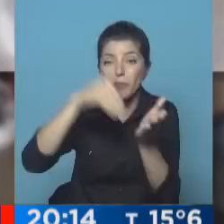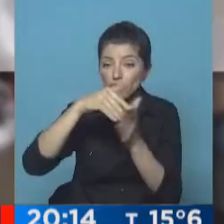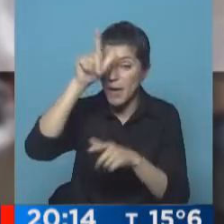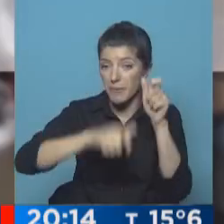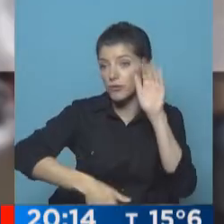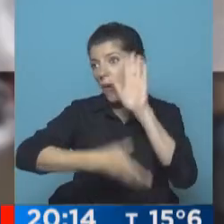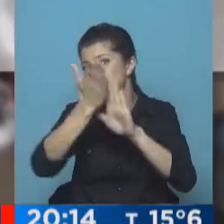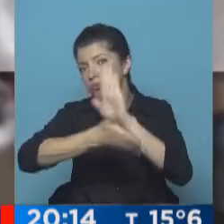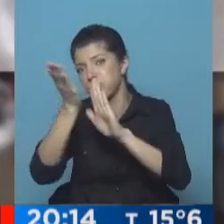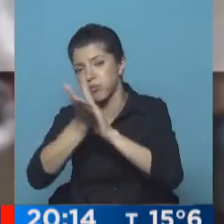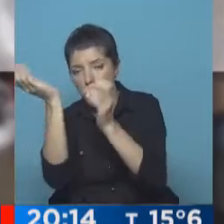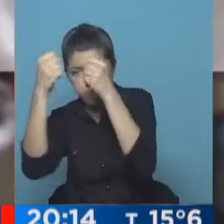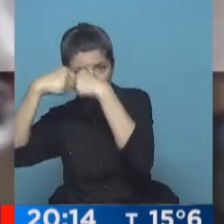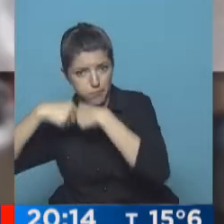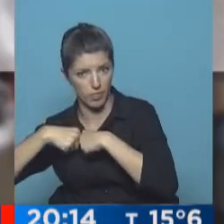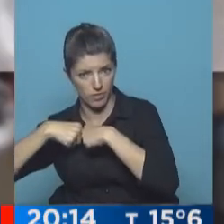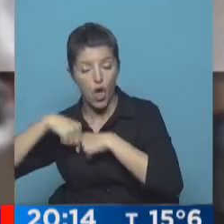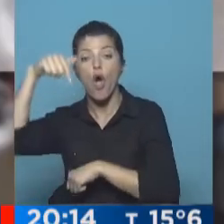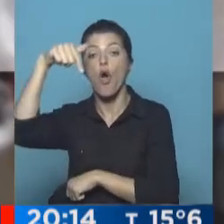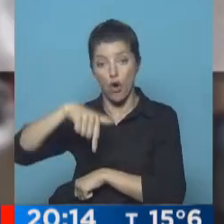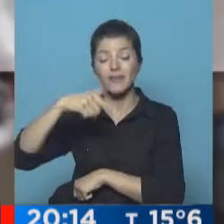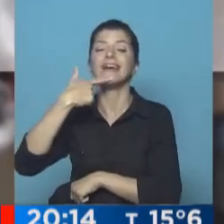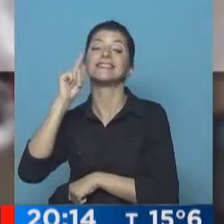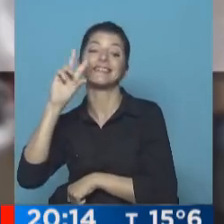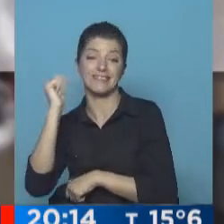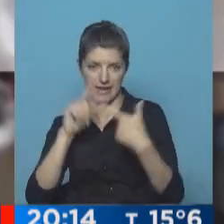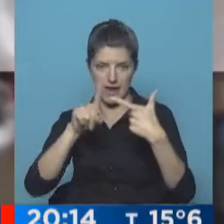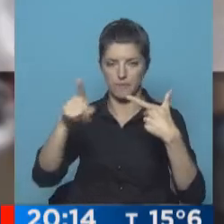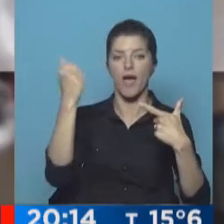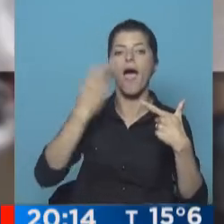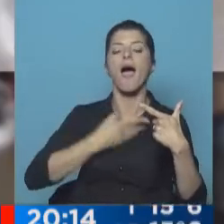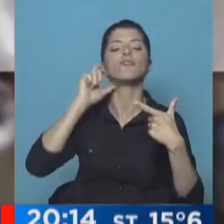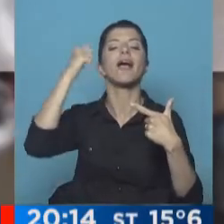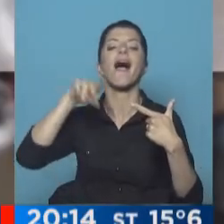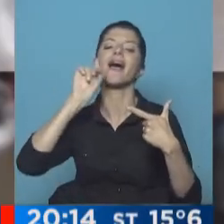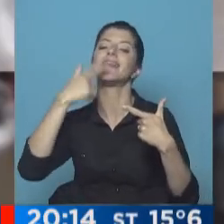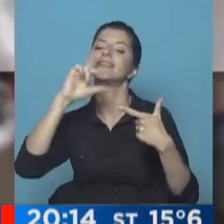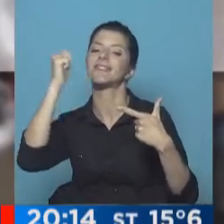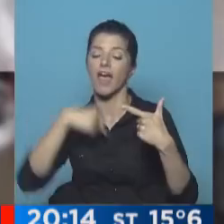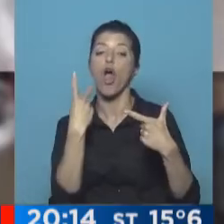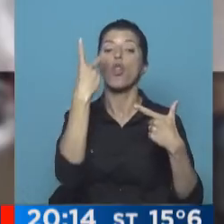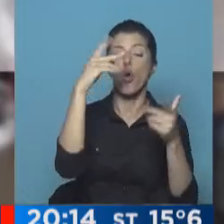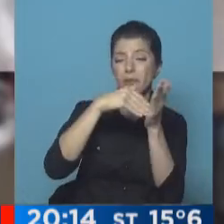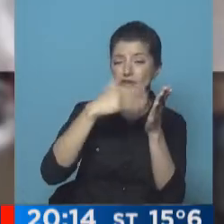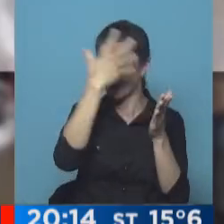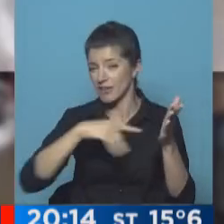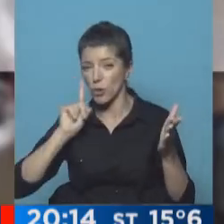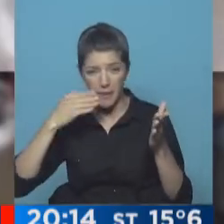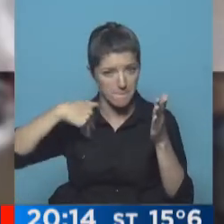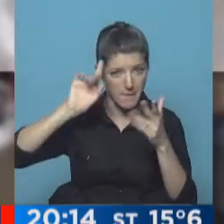y refugiados internos hoy en Siria en Afganistán más de 2 millones y medio en